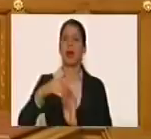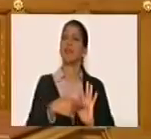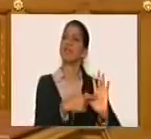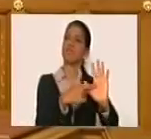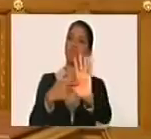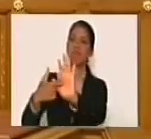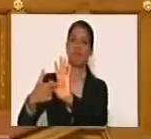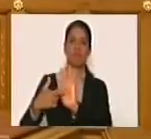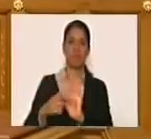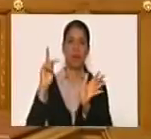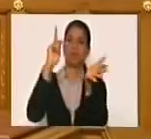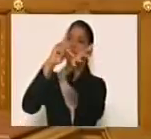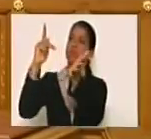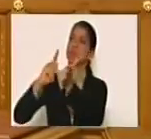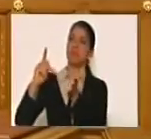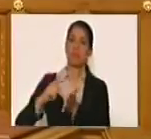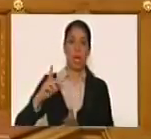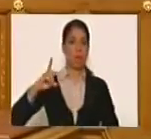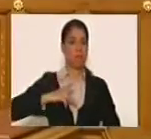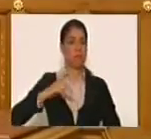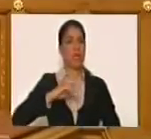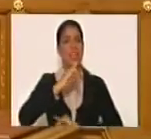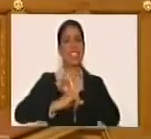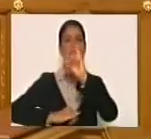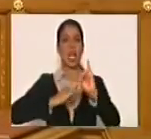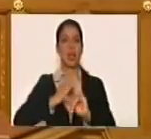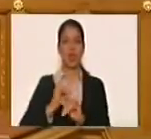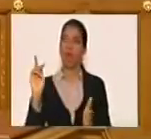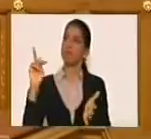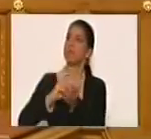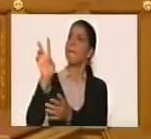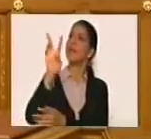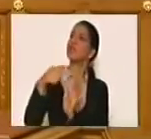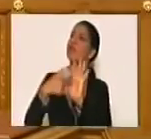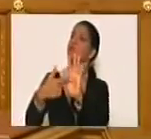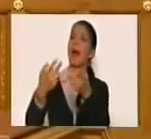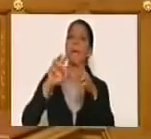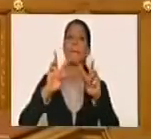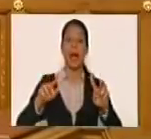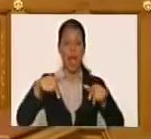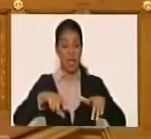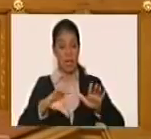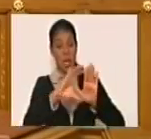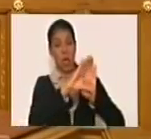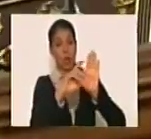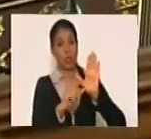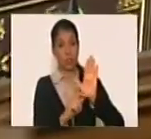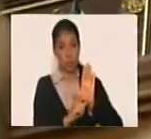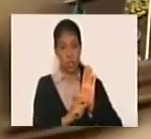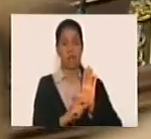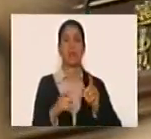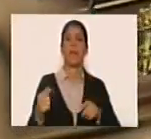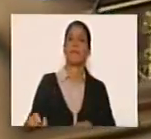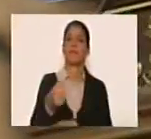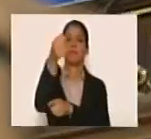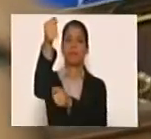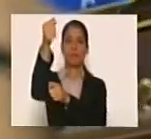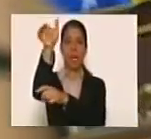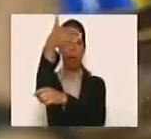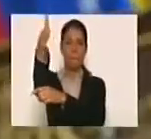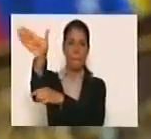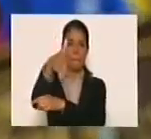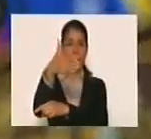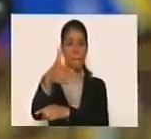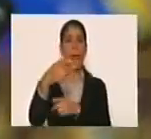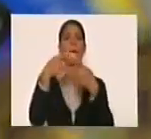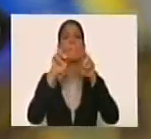altos curules de la diplomacia internacional. Y aquí está la constituyente llevando con la bandera tricolor la paz a nuestra